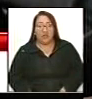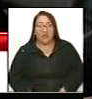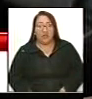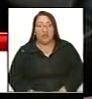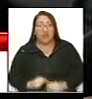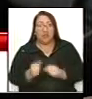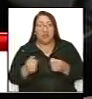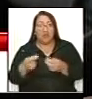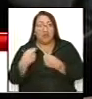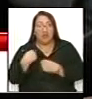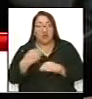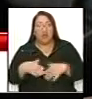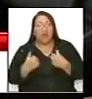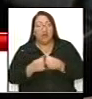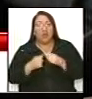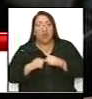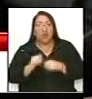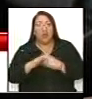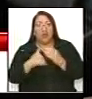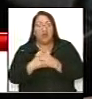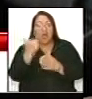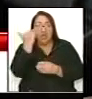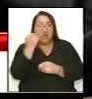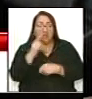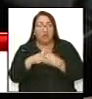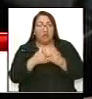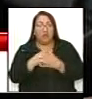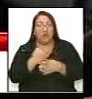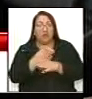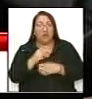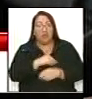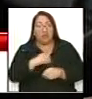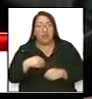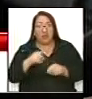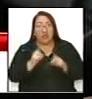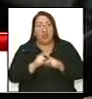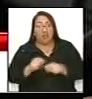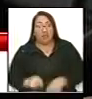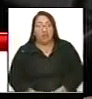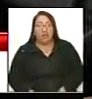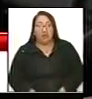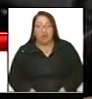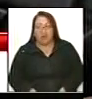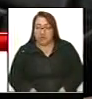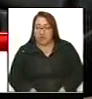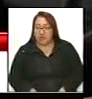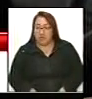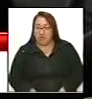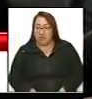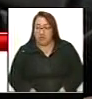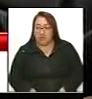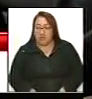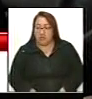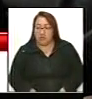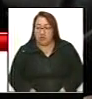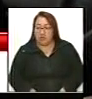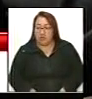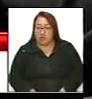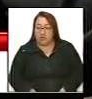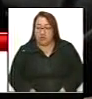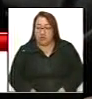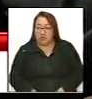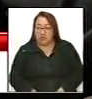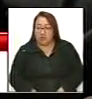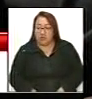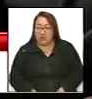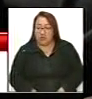que pueden ser la duración o la antigüedad de la condición de miembro y también los importes recibidos. Esto es muy importante porque parte